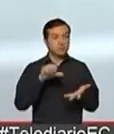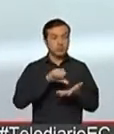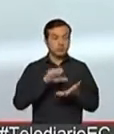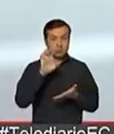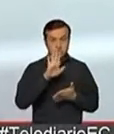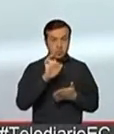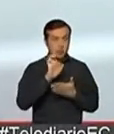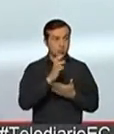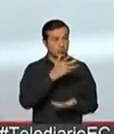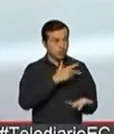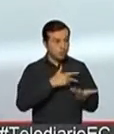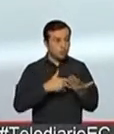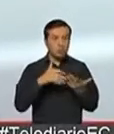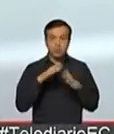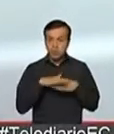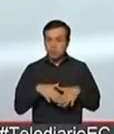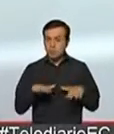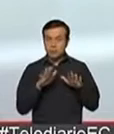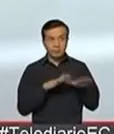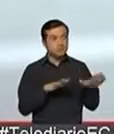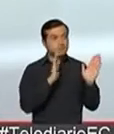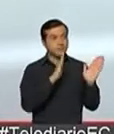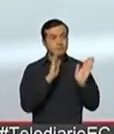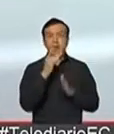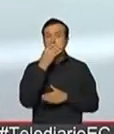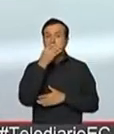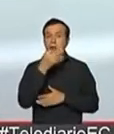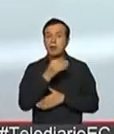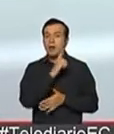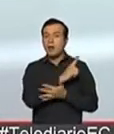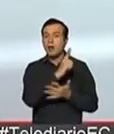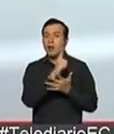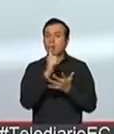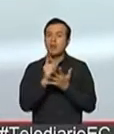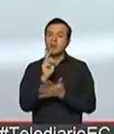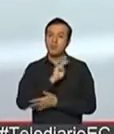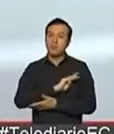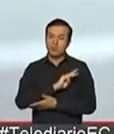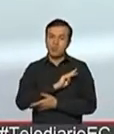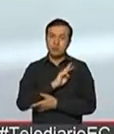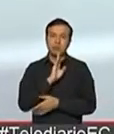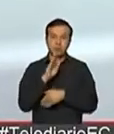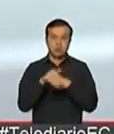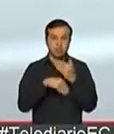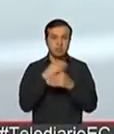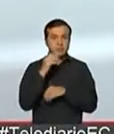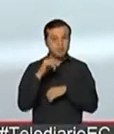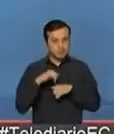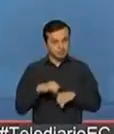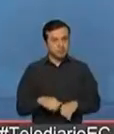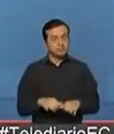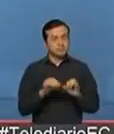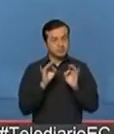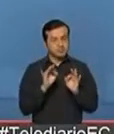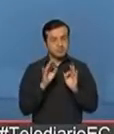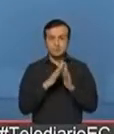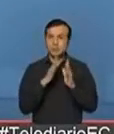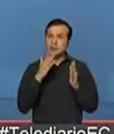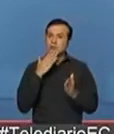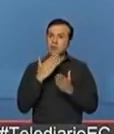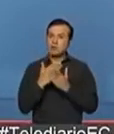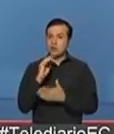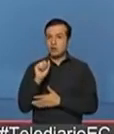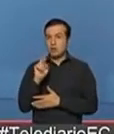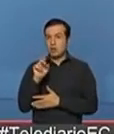nivel nacional para tener una territorialidad y saber las realidades de cada uno de los municipios y poder construir con ellos. Muchísimas gracias por acompañarnos,